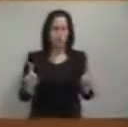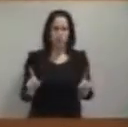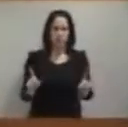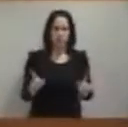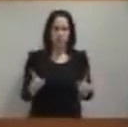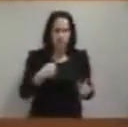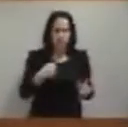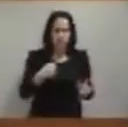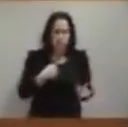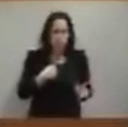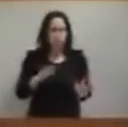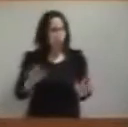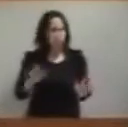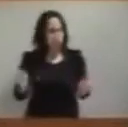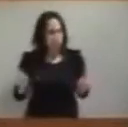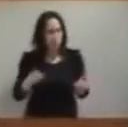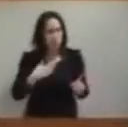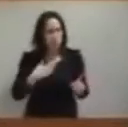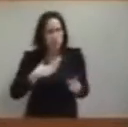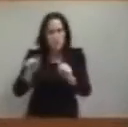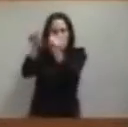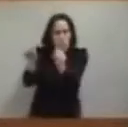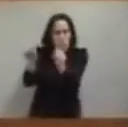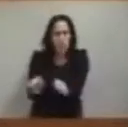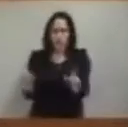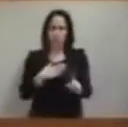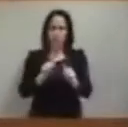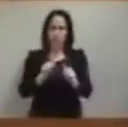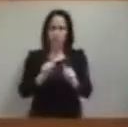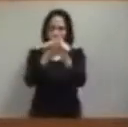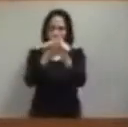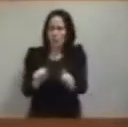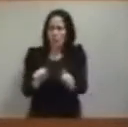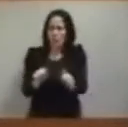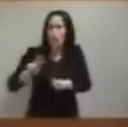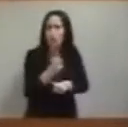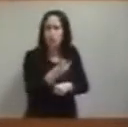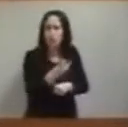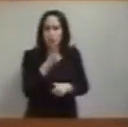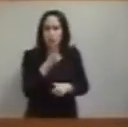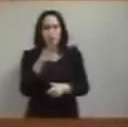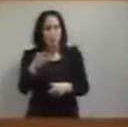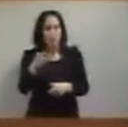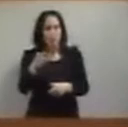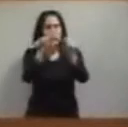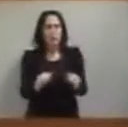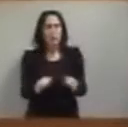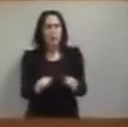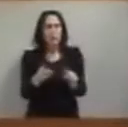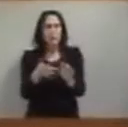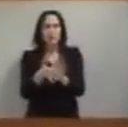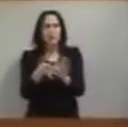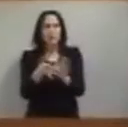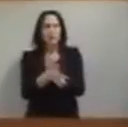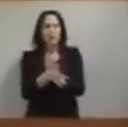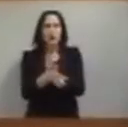yo no es mi modelo, no es ese modelo, porque de alguna manera otorga prerrogativas públicas,